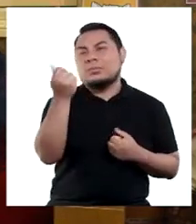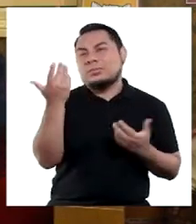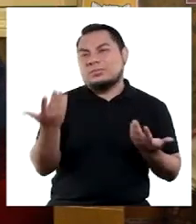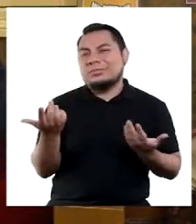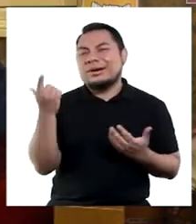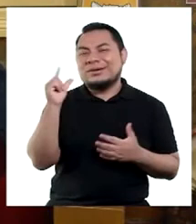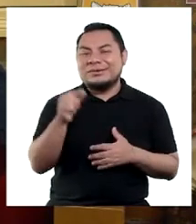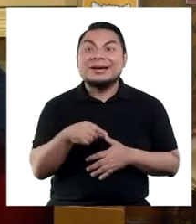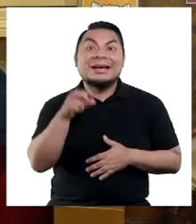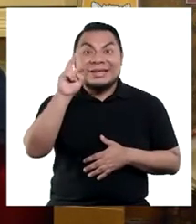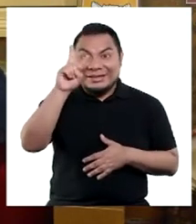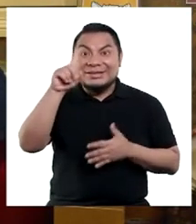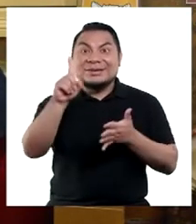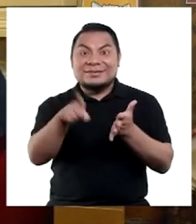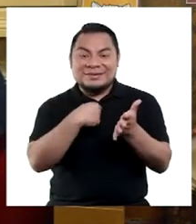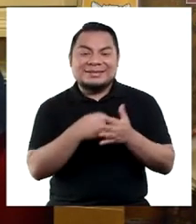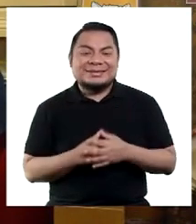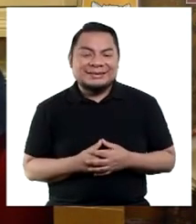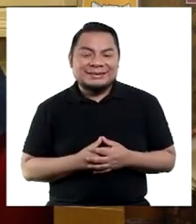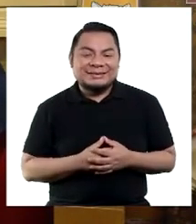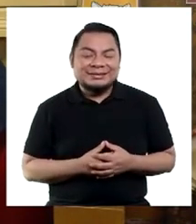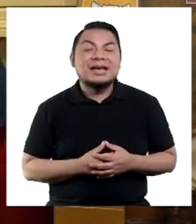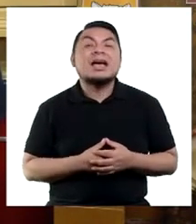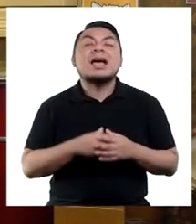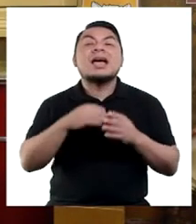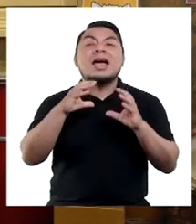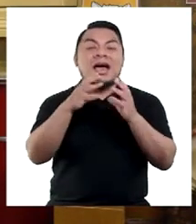ofertón dos veces